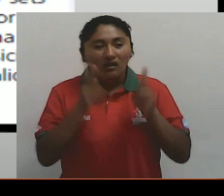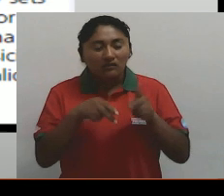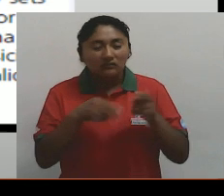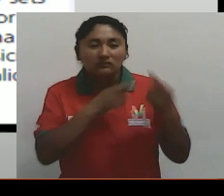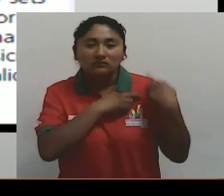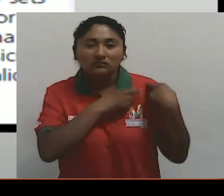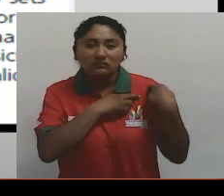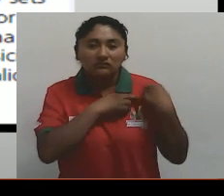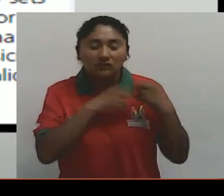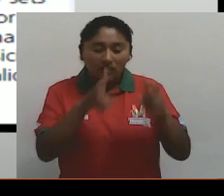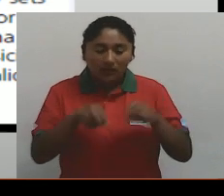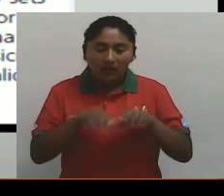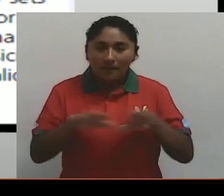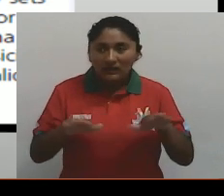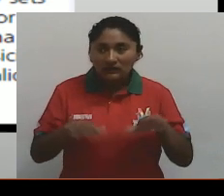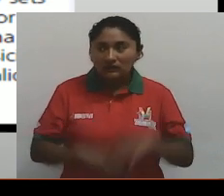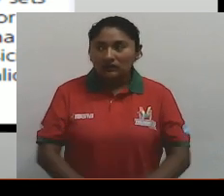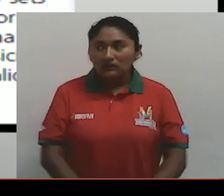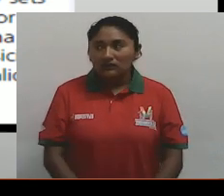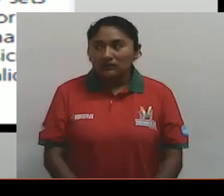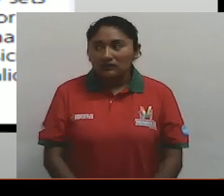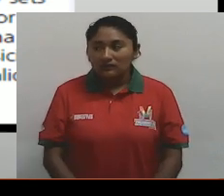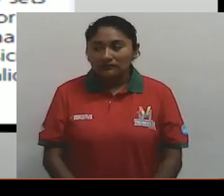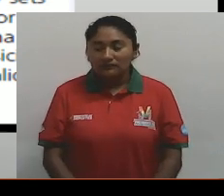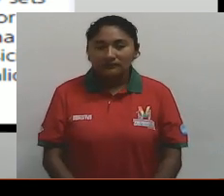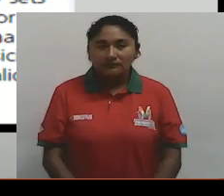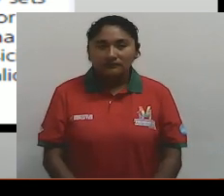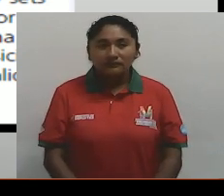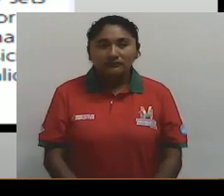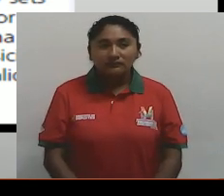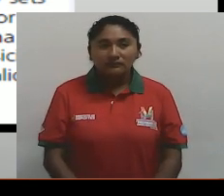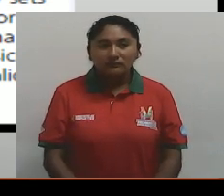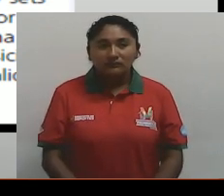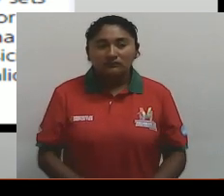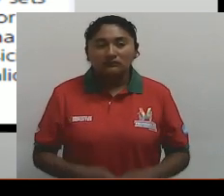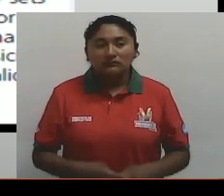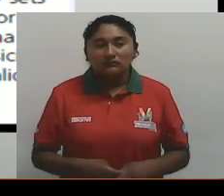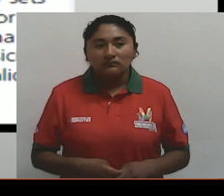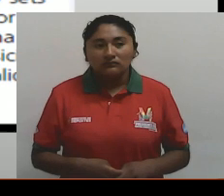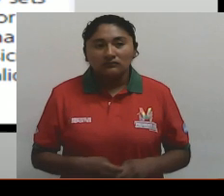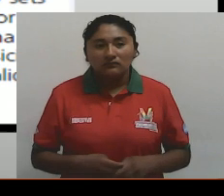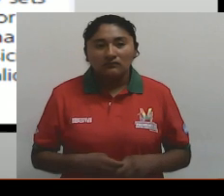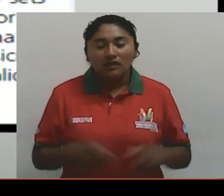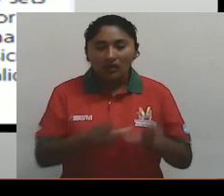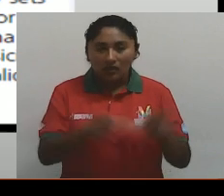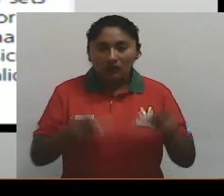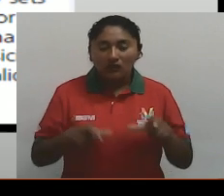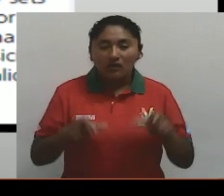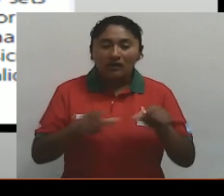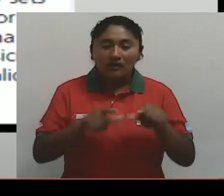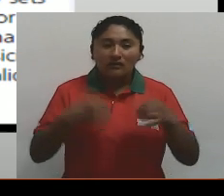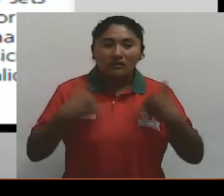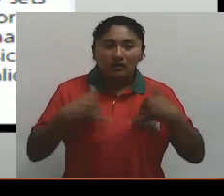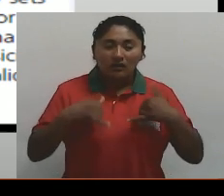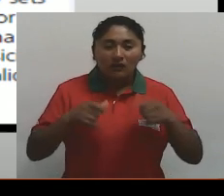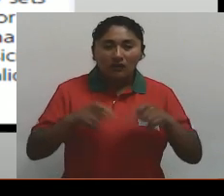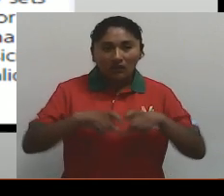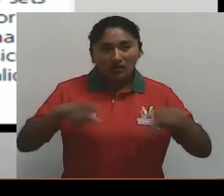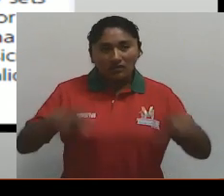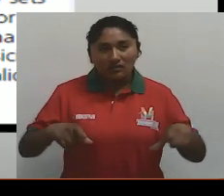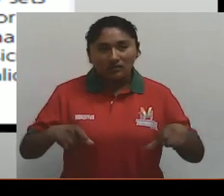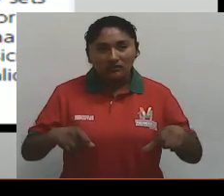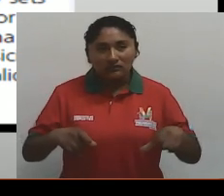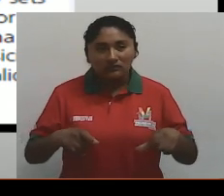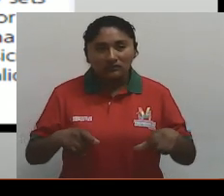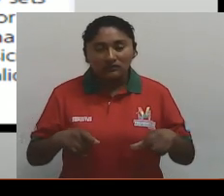sanción, lo que les acabo de decir. Cuando antes del comienzo del set un jugador en el campo está registrado en la ficha de posiciones, para este set el jugador debe